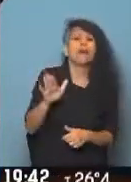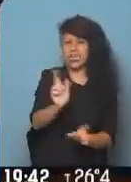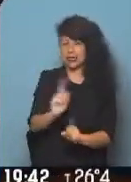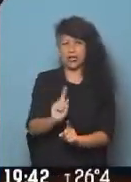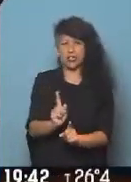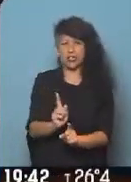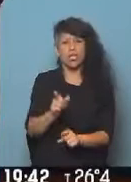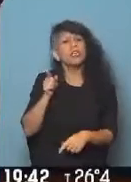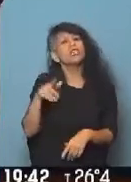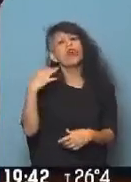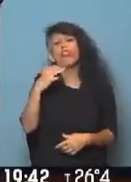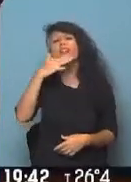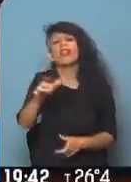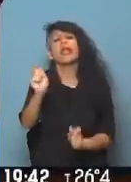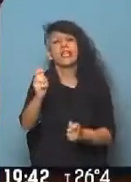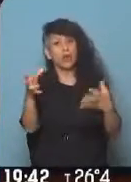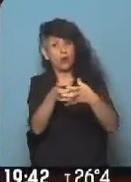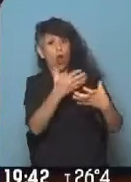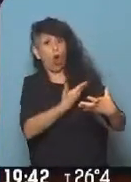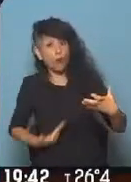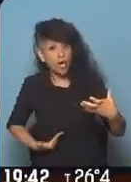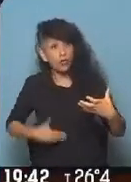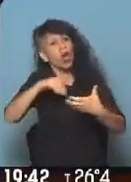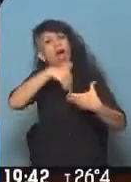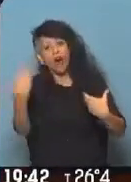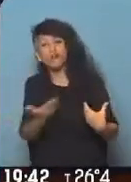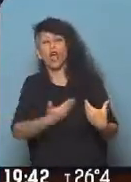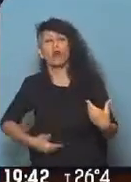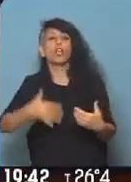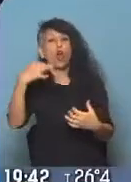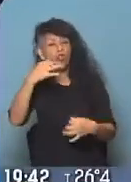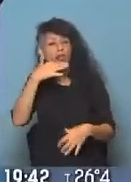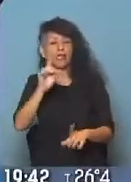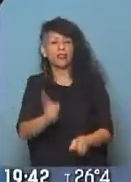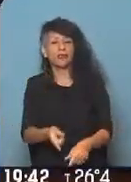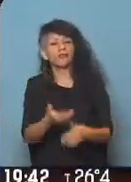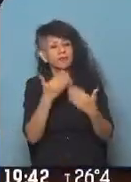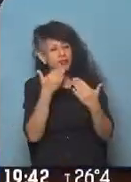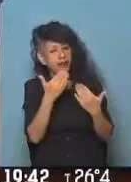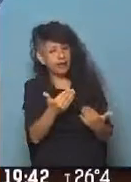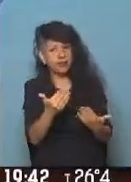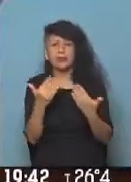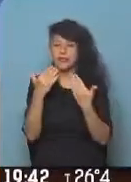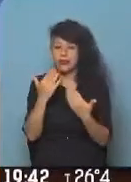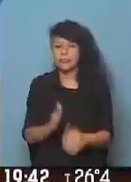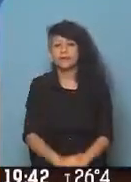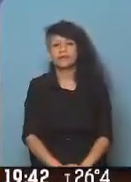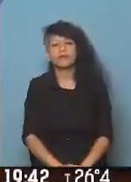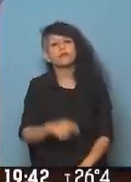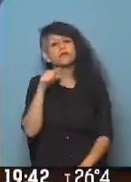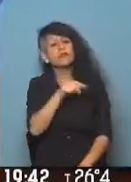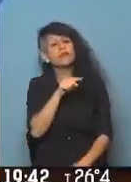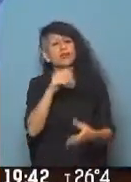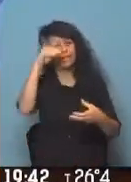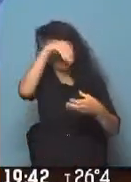entender en el gobierno y afuera del gobierno muchísimas gracias facundo 8 facundo del gaizo es el dirigente